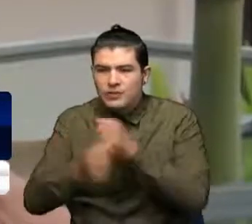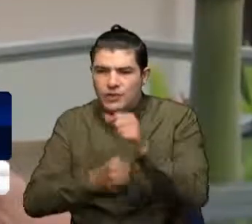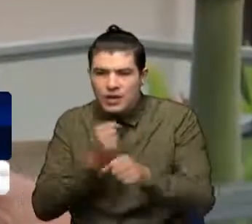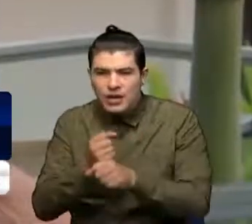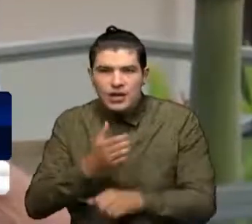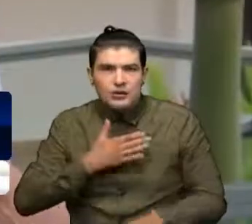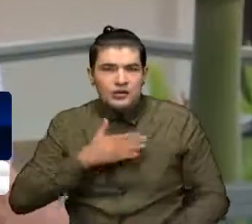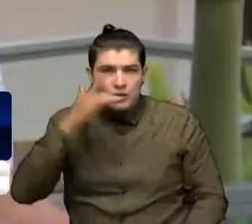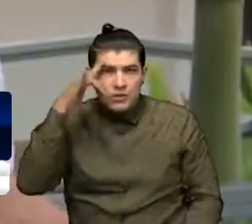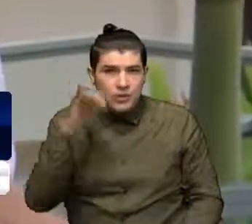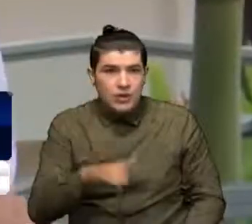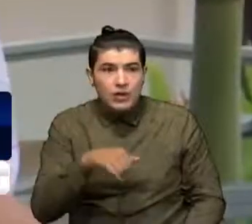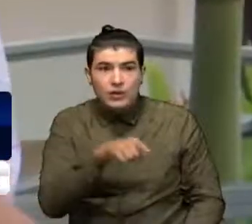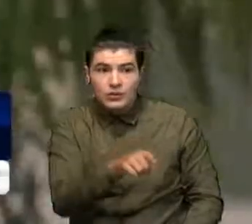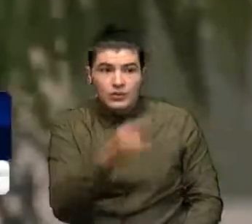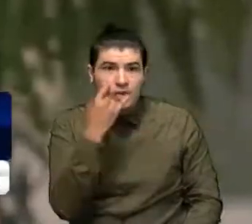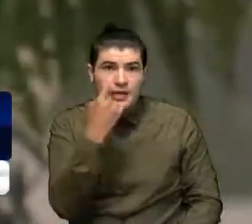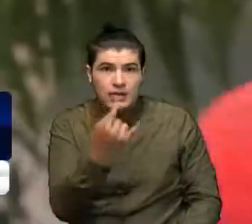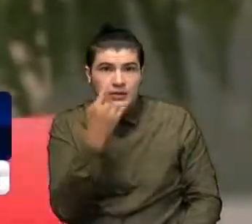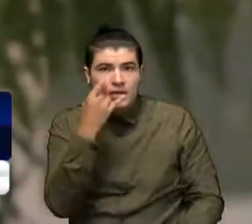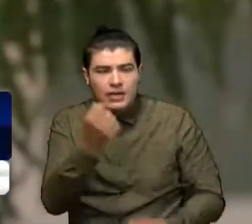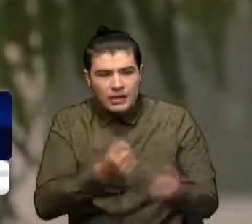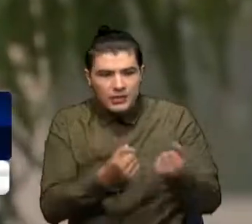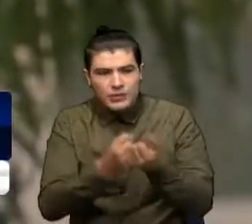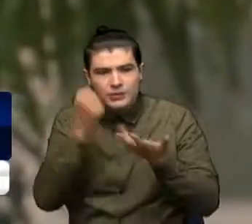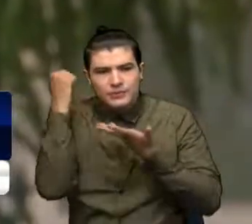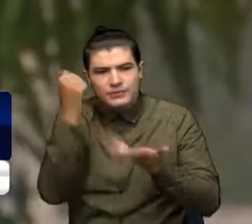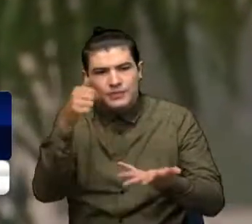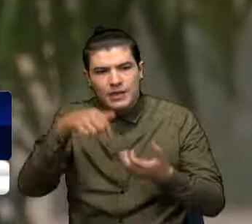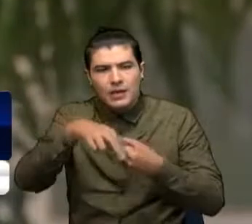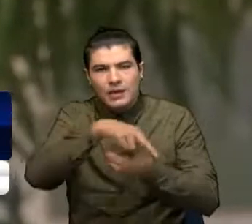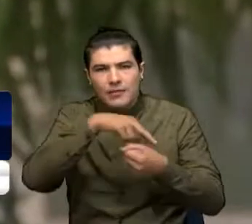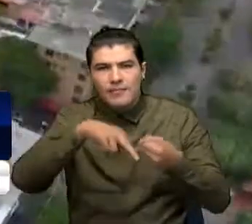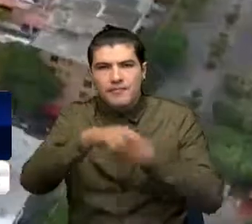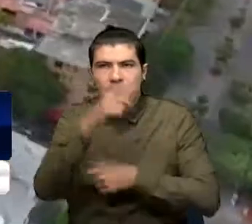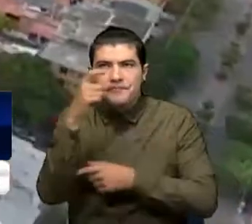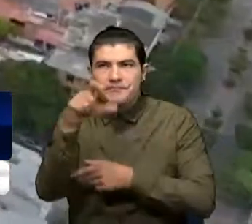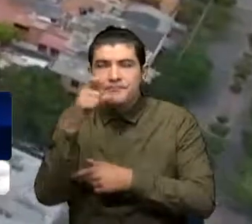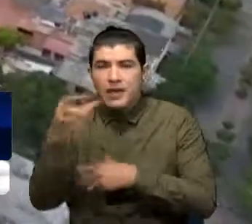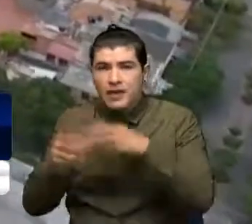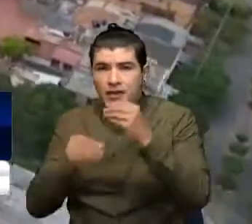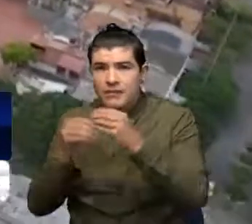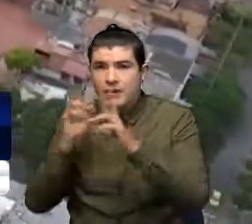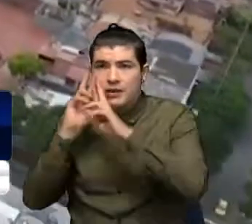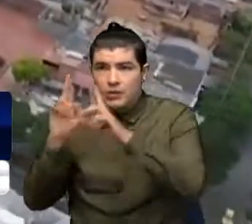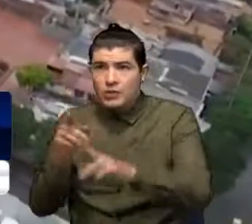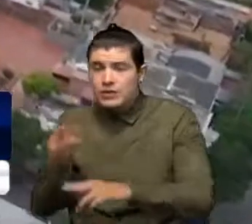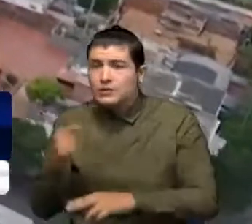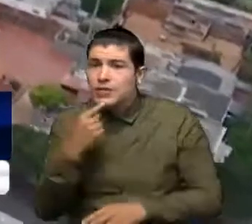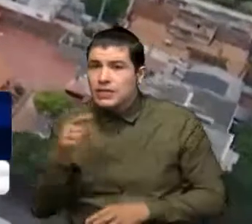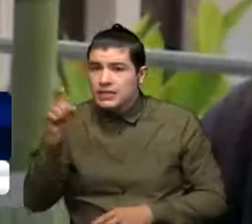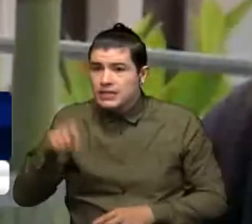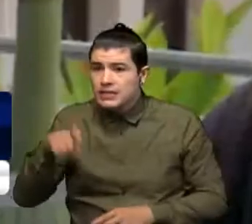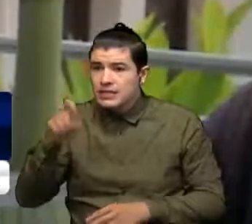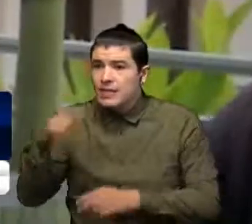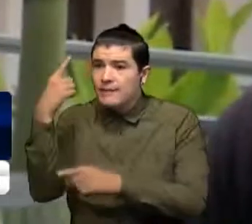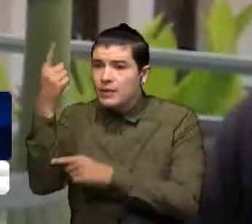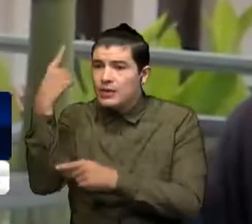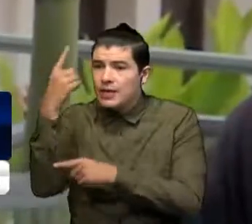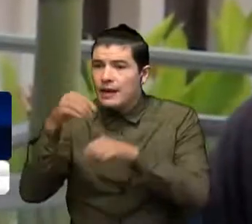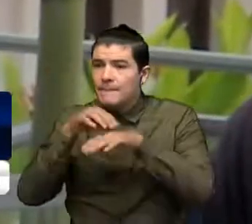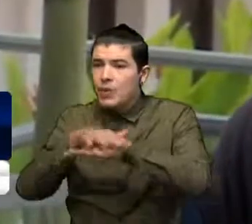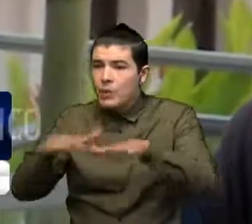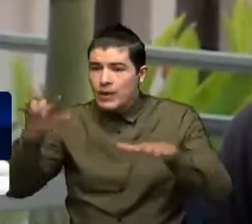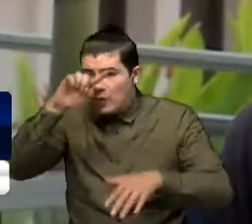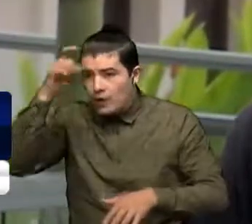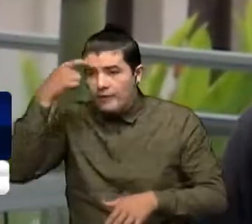una interesante apuesta a invertir en esta región de igual manera resaltó que es indispensable políticas para detener el desempleo uno